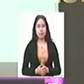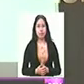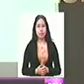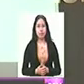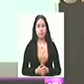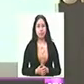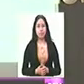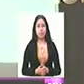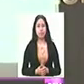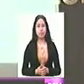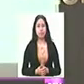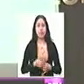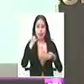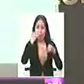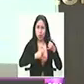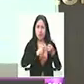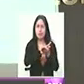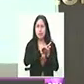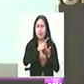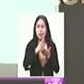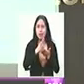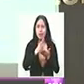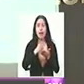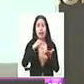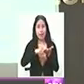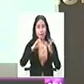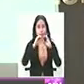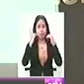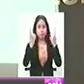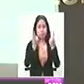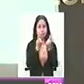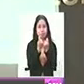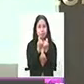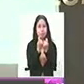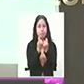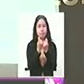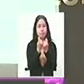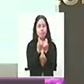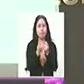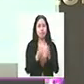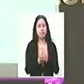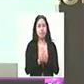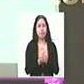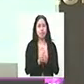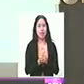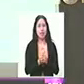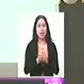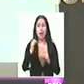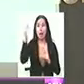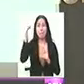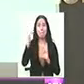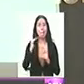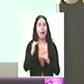En esta última semana, estos departamentos se han comportado con una baja de